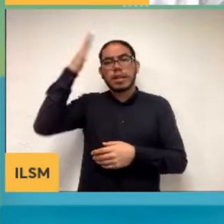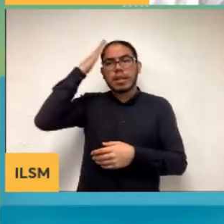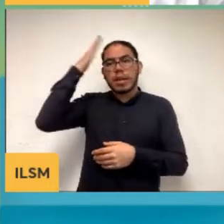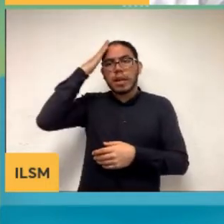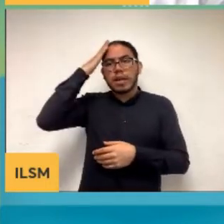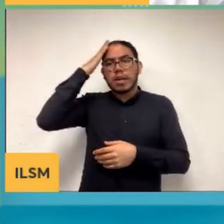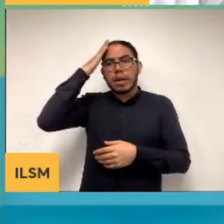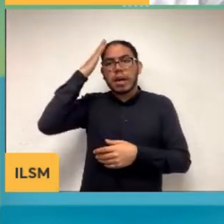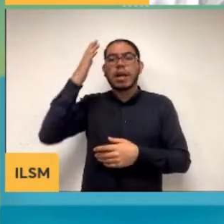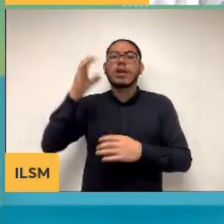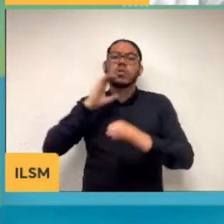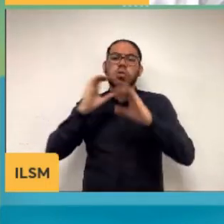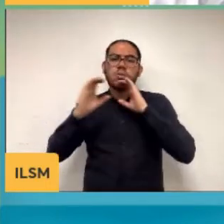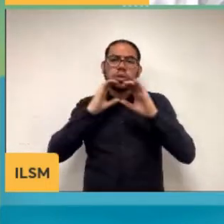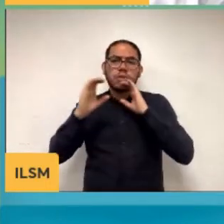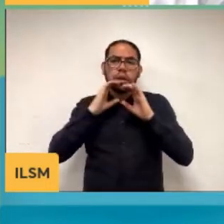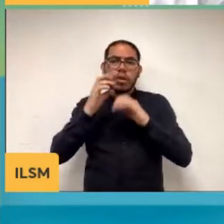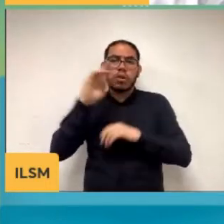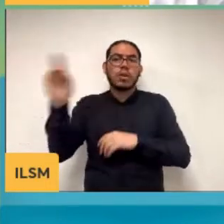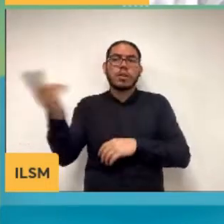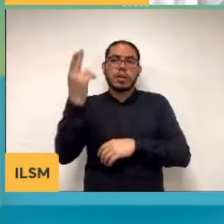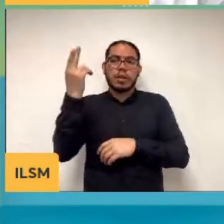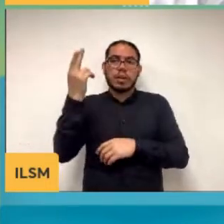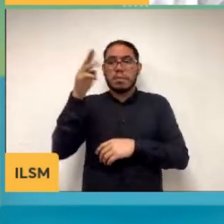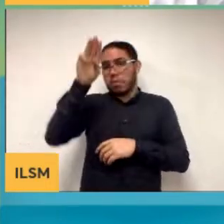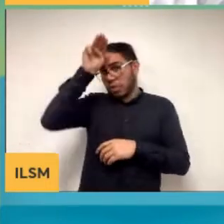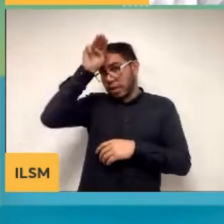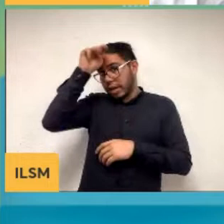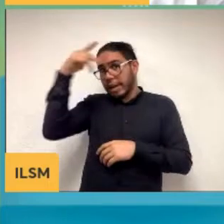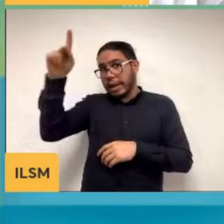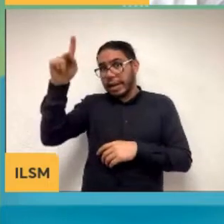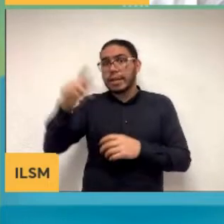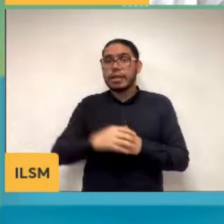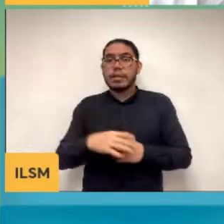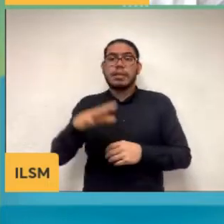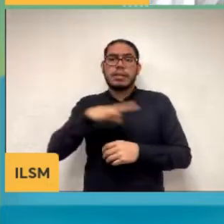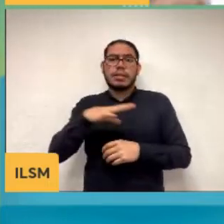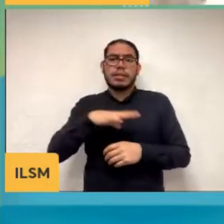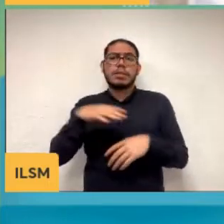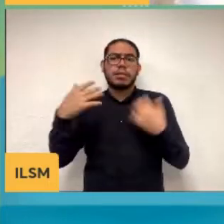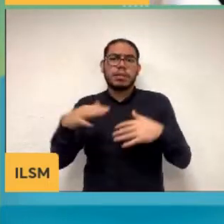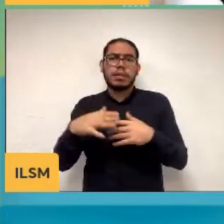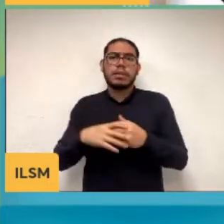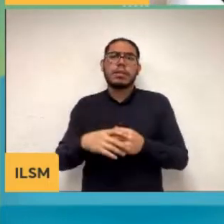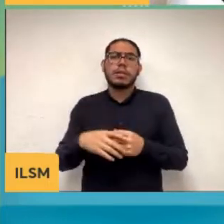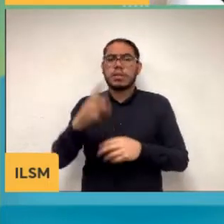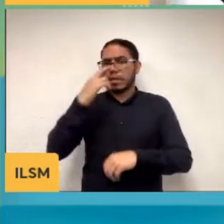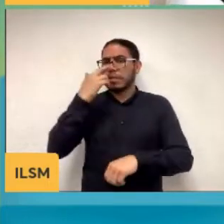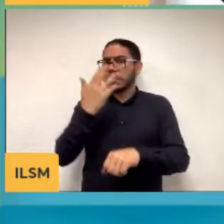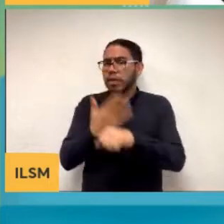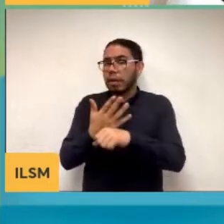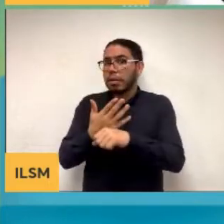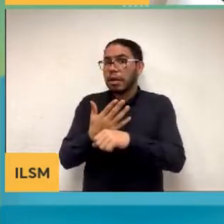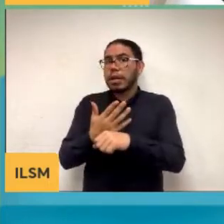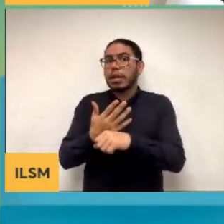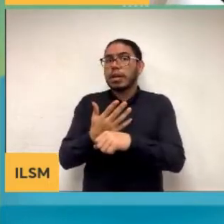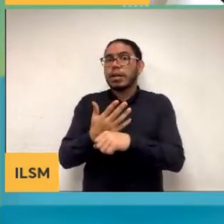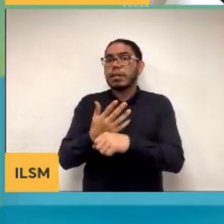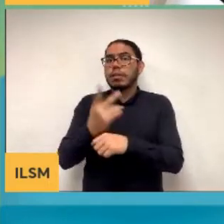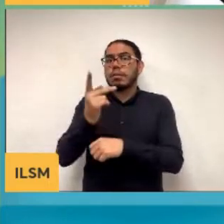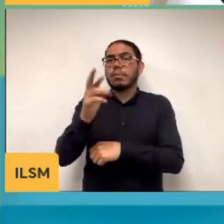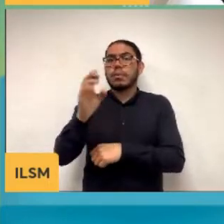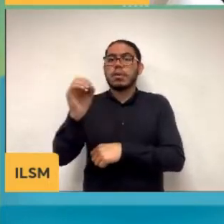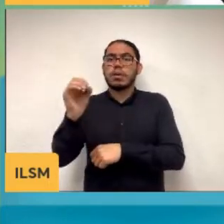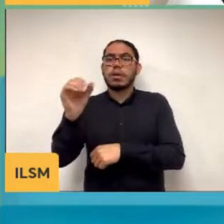Es comunicóloga por la Universidad de Monterrey y tiene un máster en responsabilidad social corporativa por